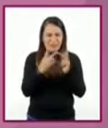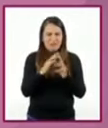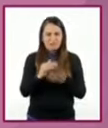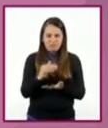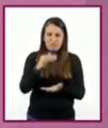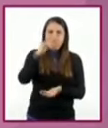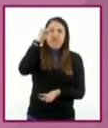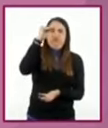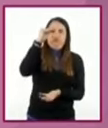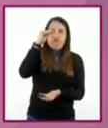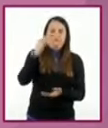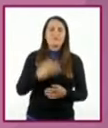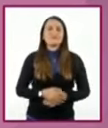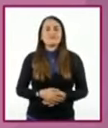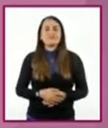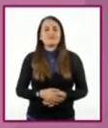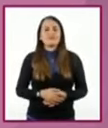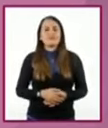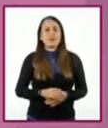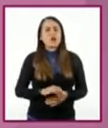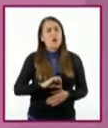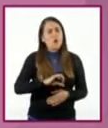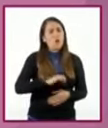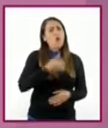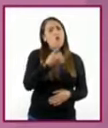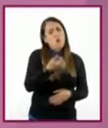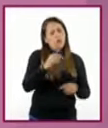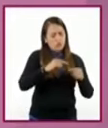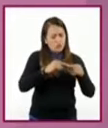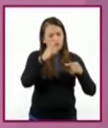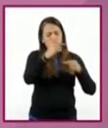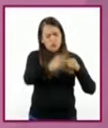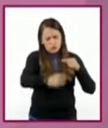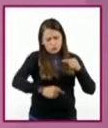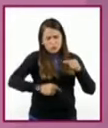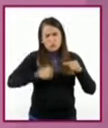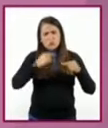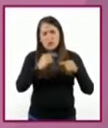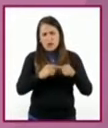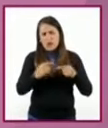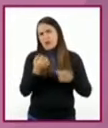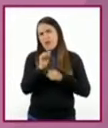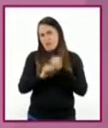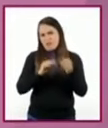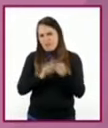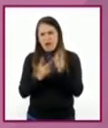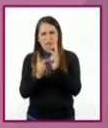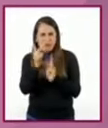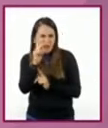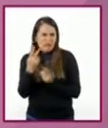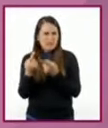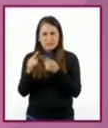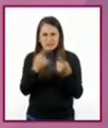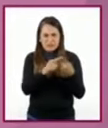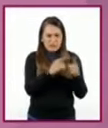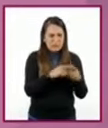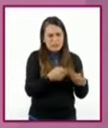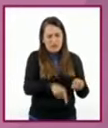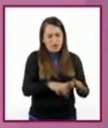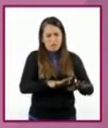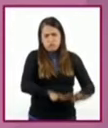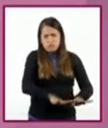Bueno, maestro, ¿qué otra ruta sigue el nitrógeno en los seres vivos cuando no termina en desechos nitrogenados,